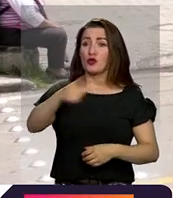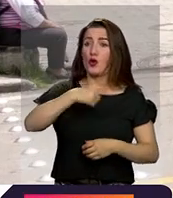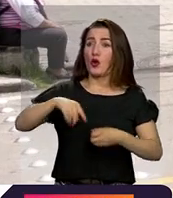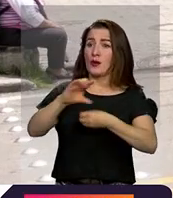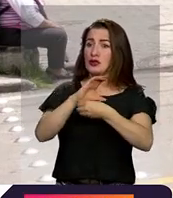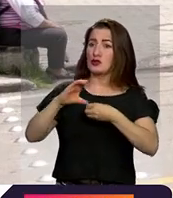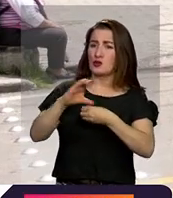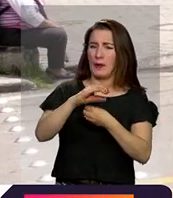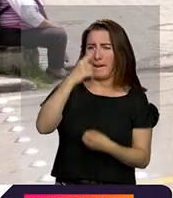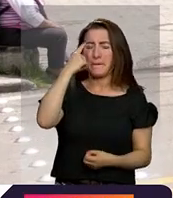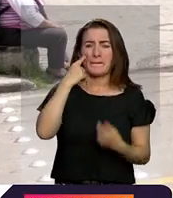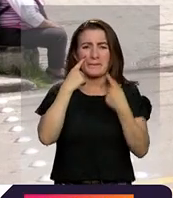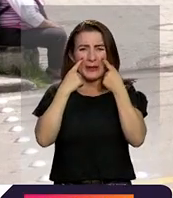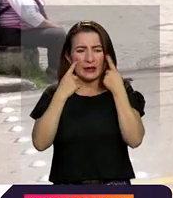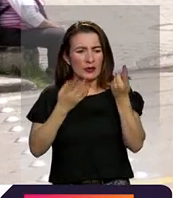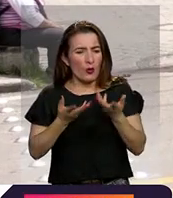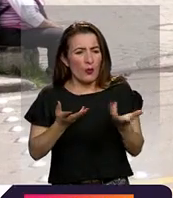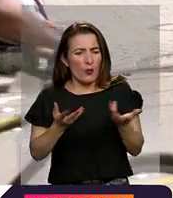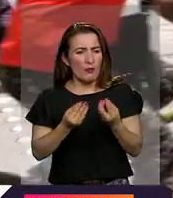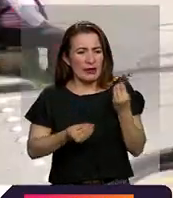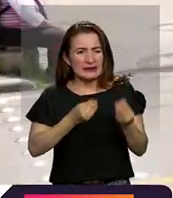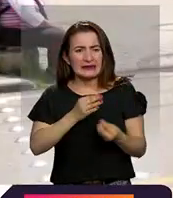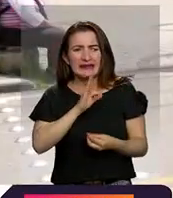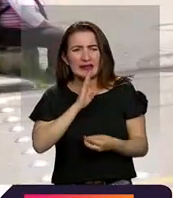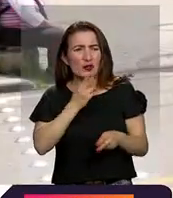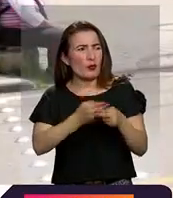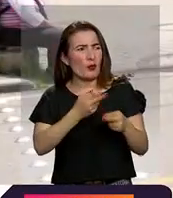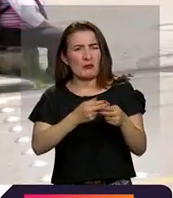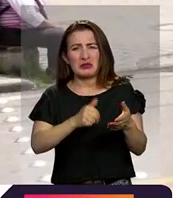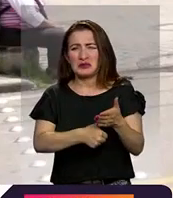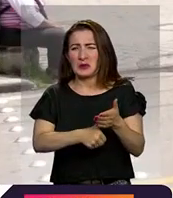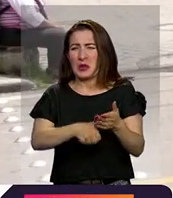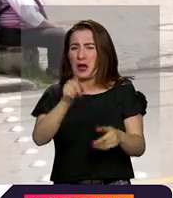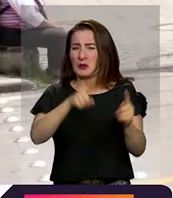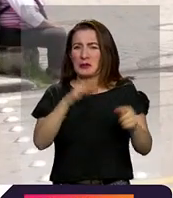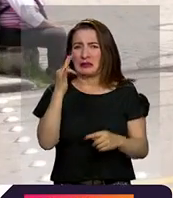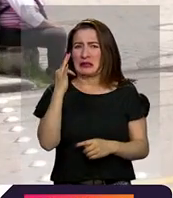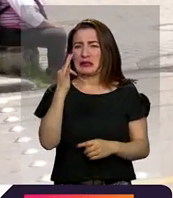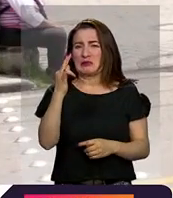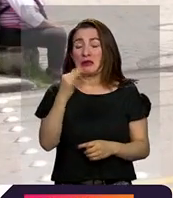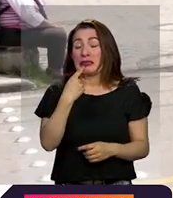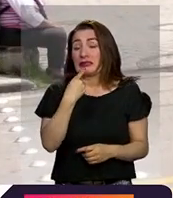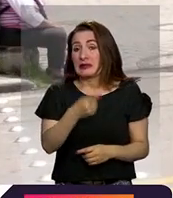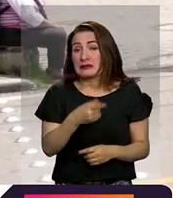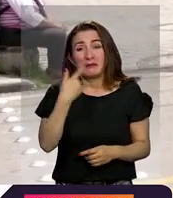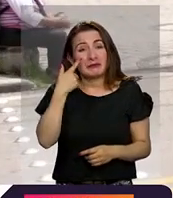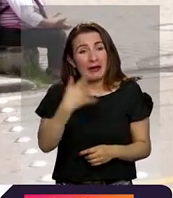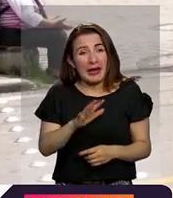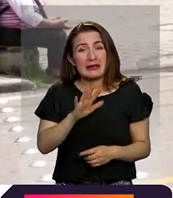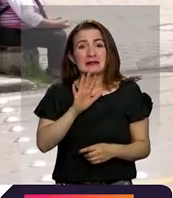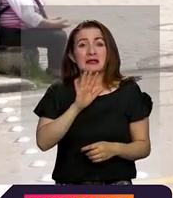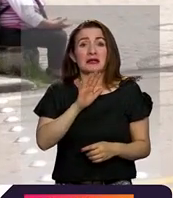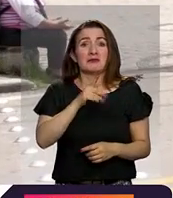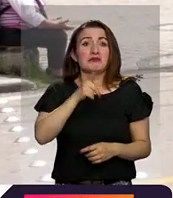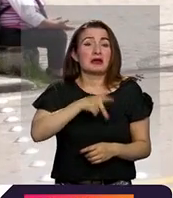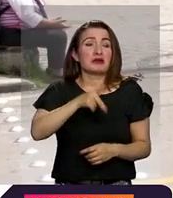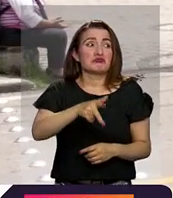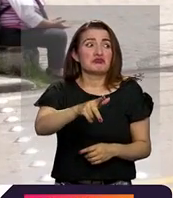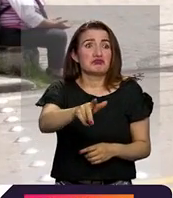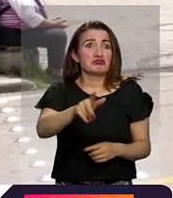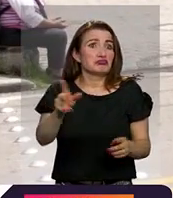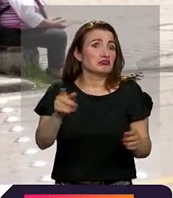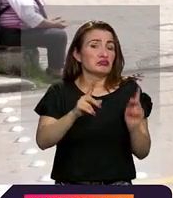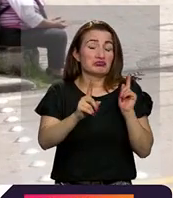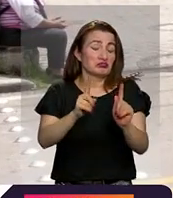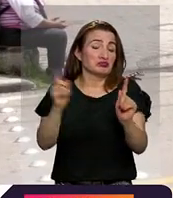al pendiente de cuál es la identidad de esta persona, que algunos testimonios detallan que era alguien que iba pasando por la